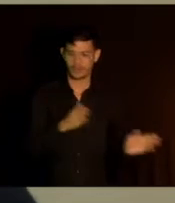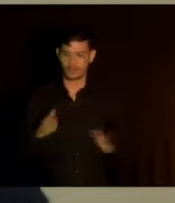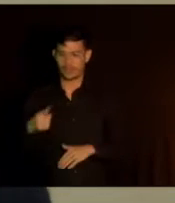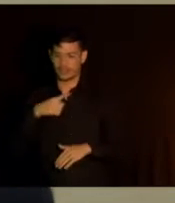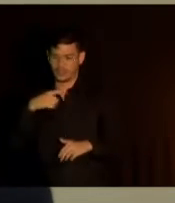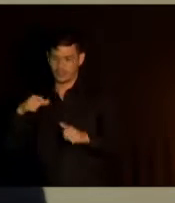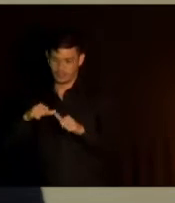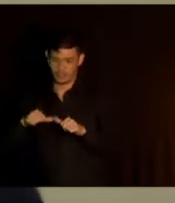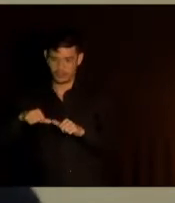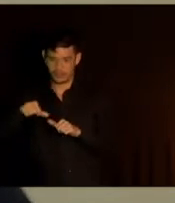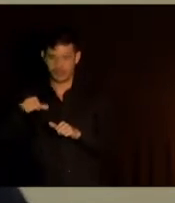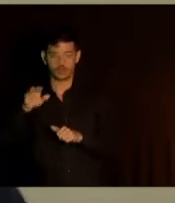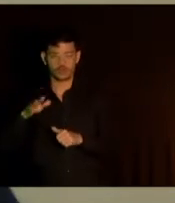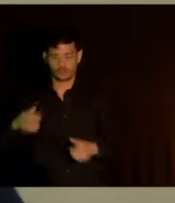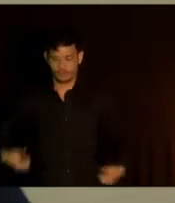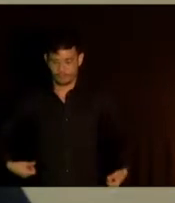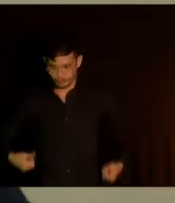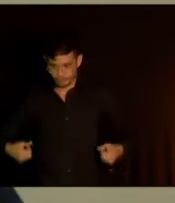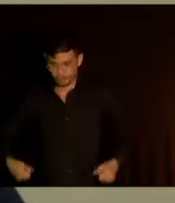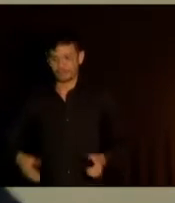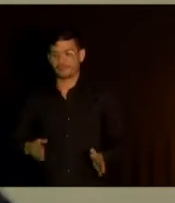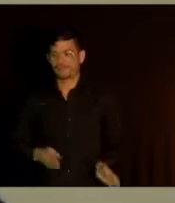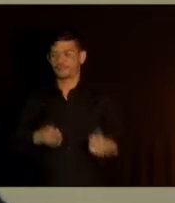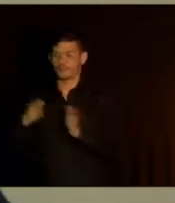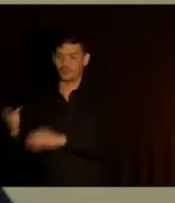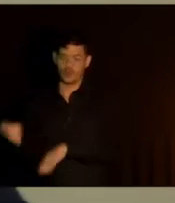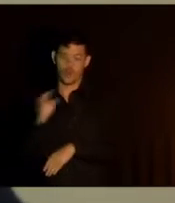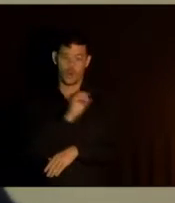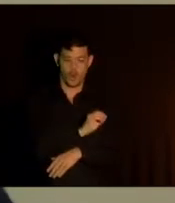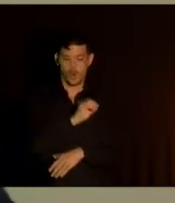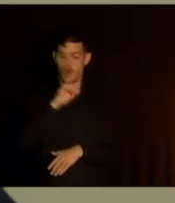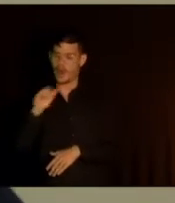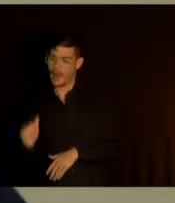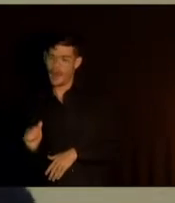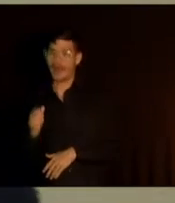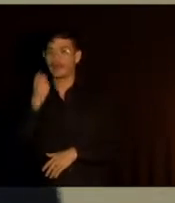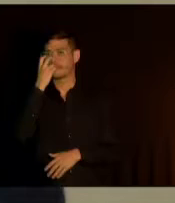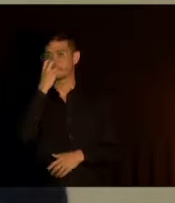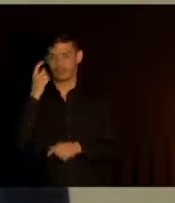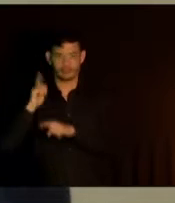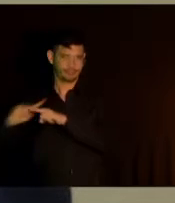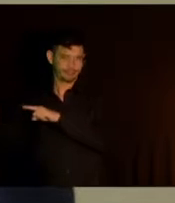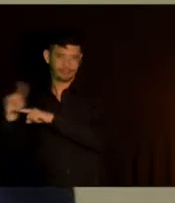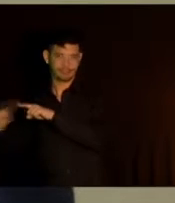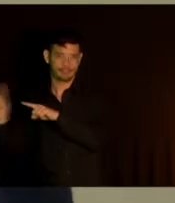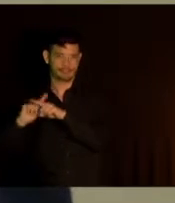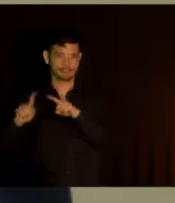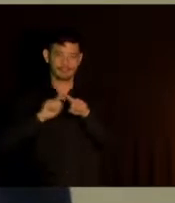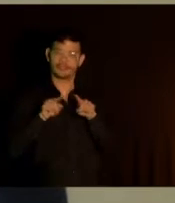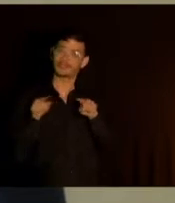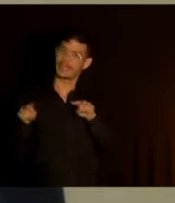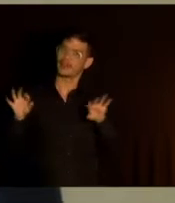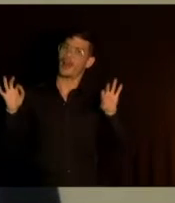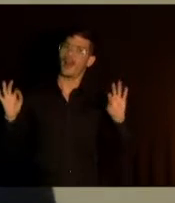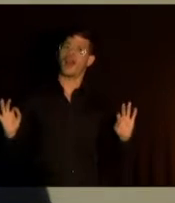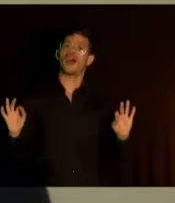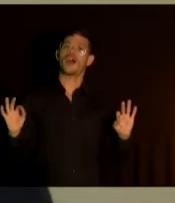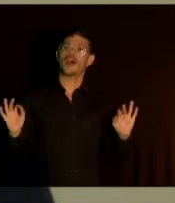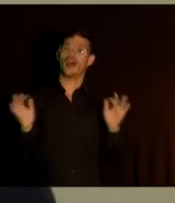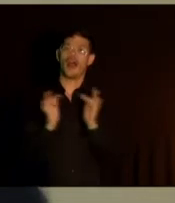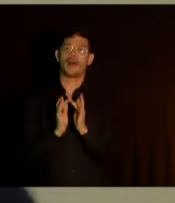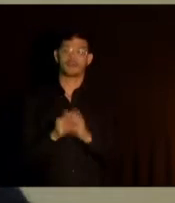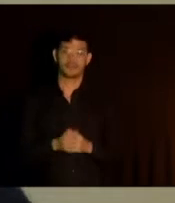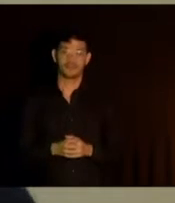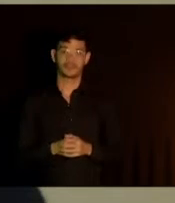los 100 metros mujeres en silla de ruedas, ciegos, etc. Ese es el deber ser.